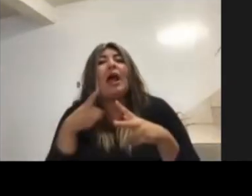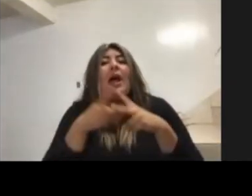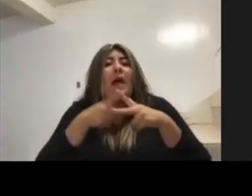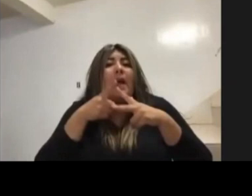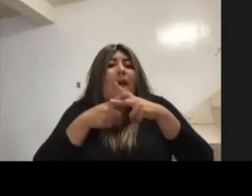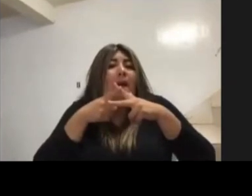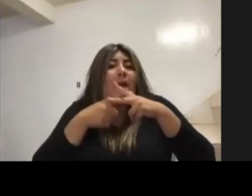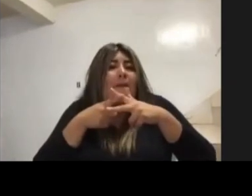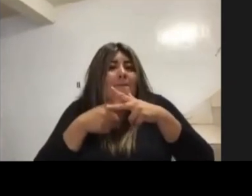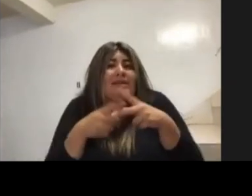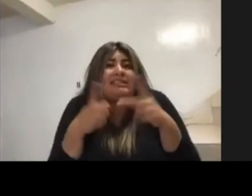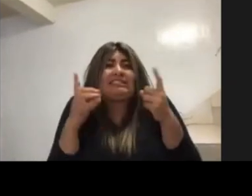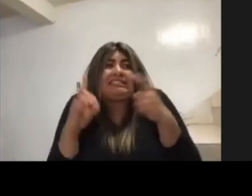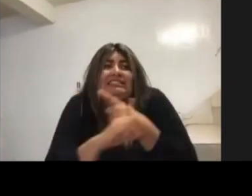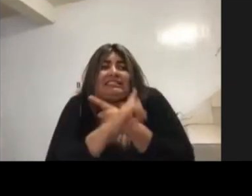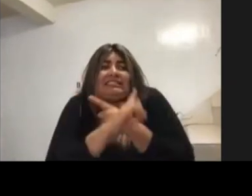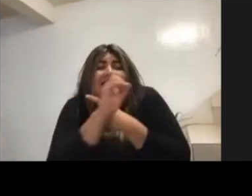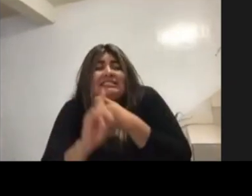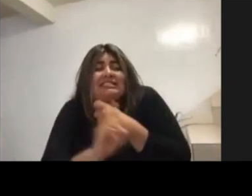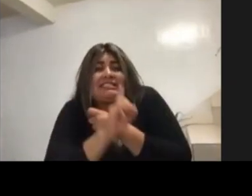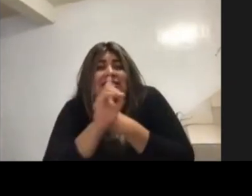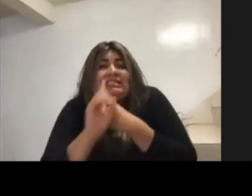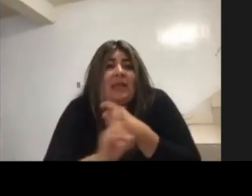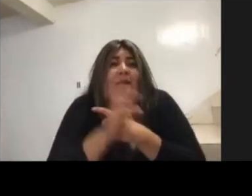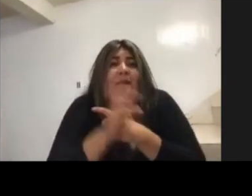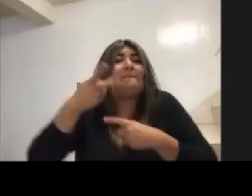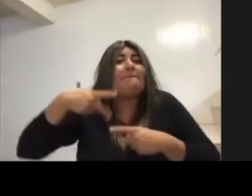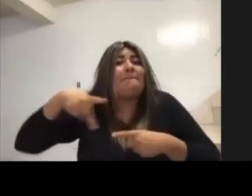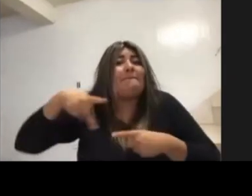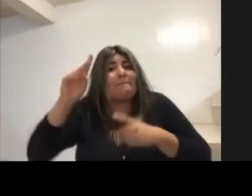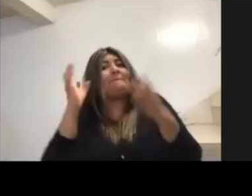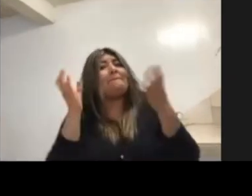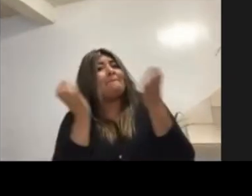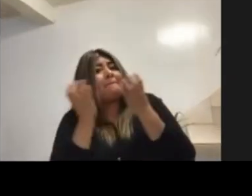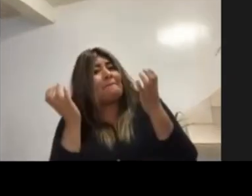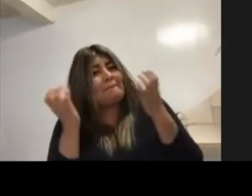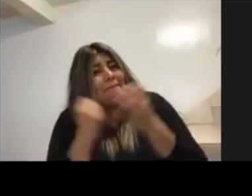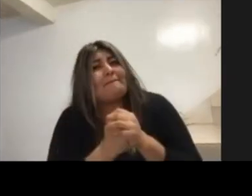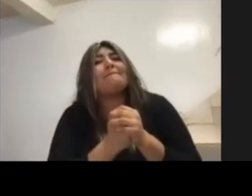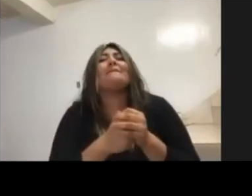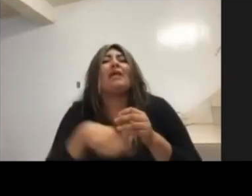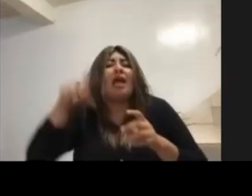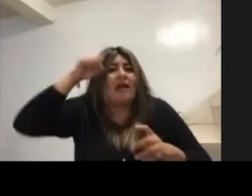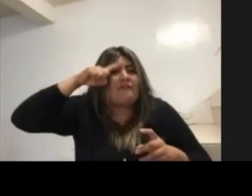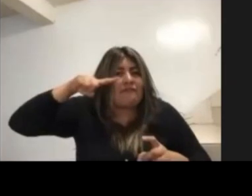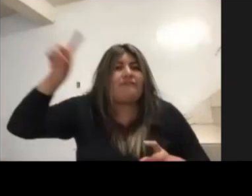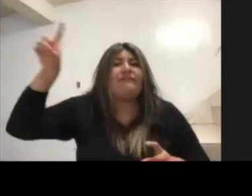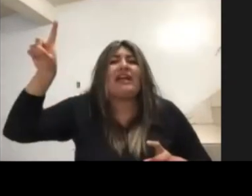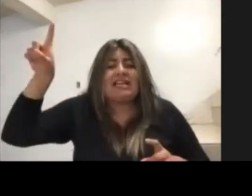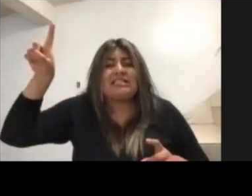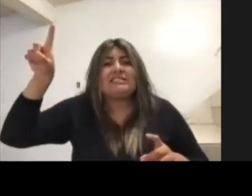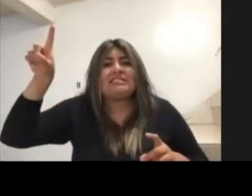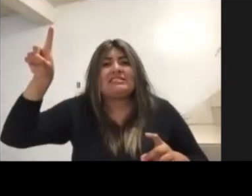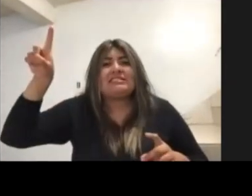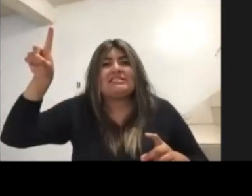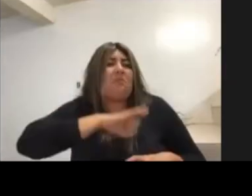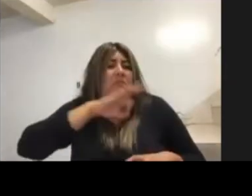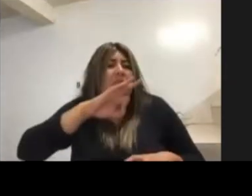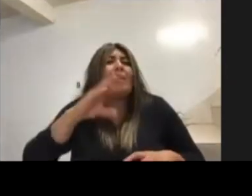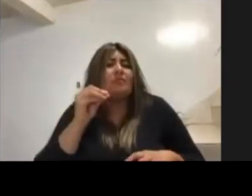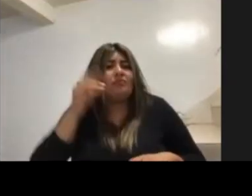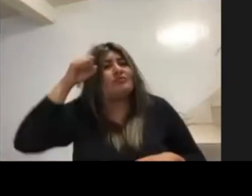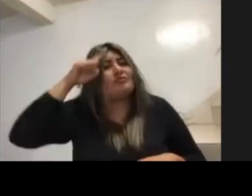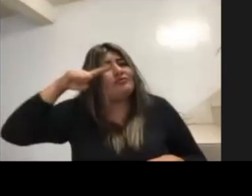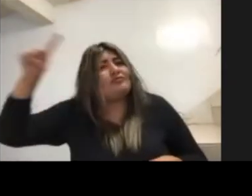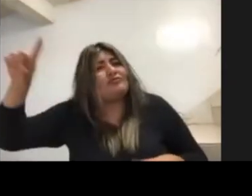complejos, pero que si los hacemos de retos accesibles, pueden ser realmente accesibles y